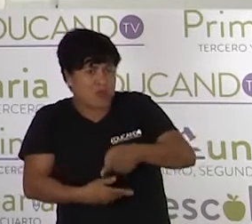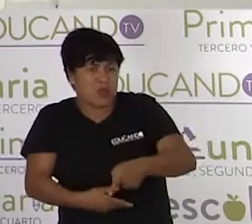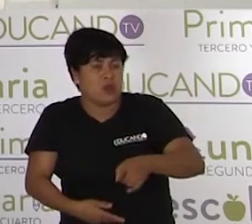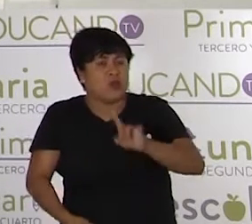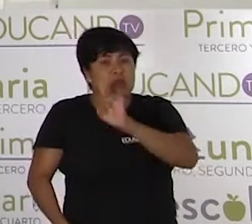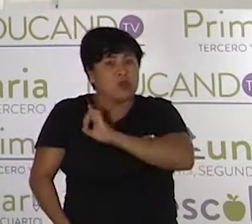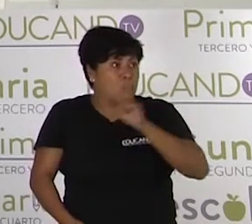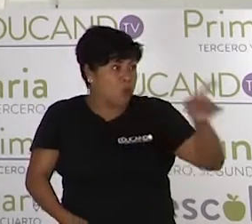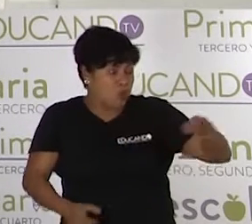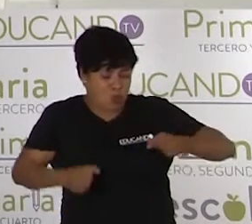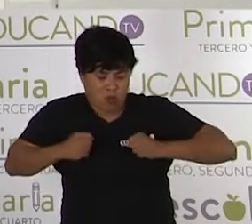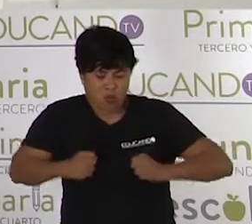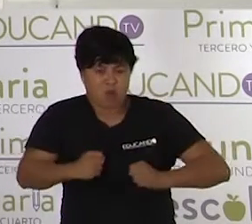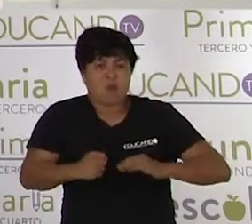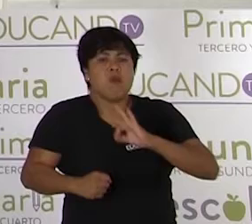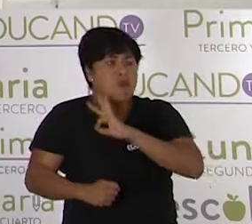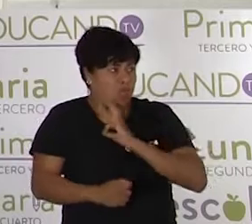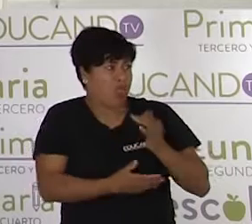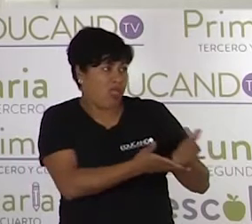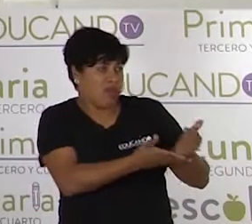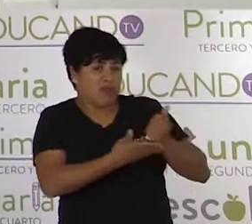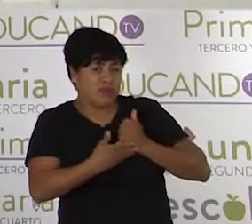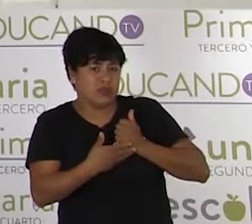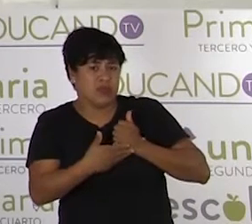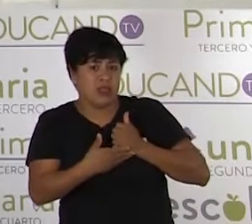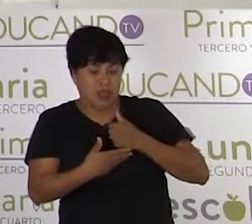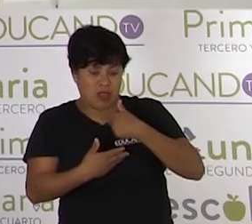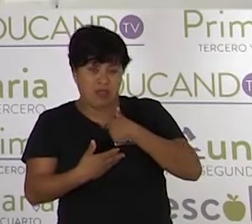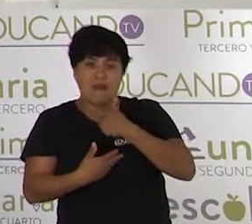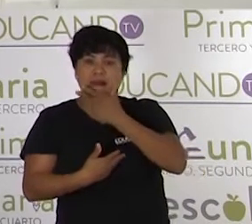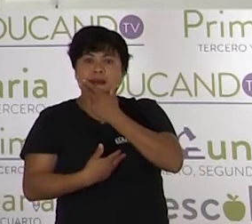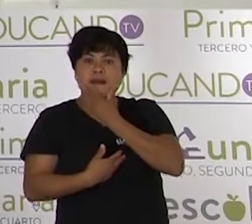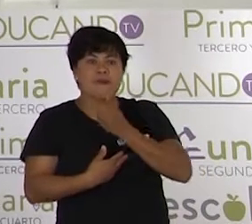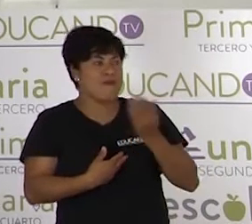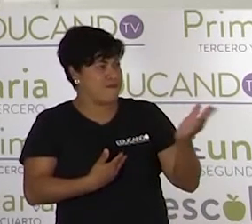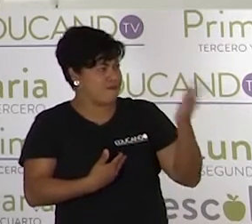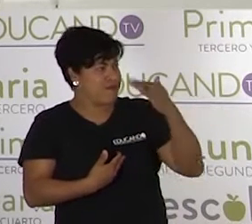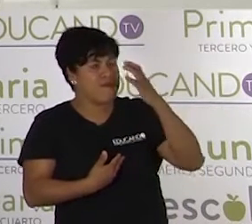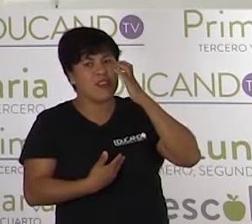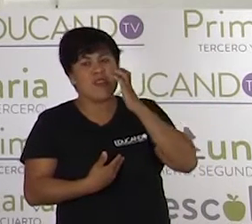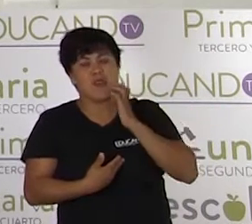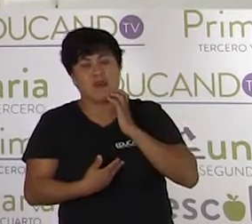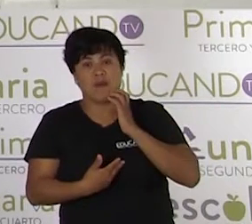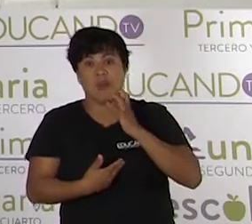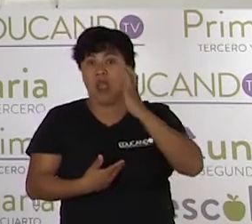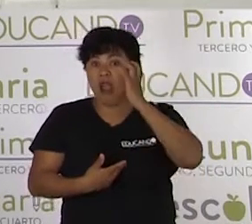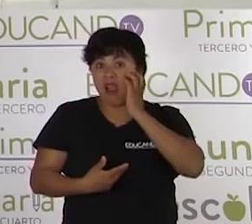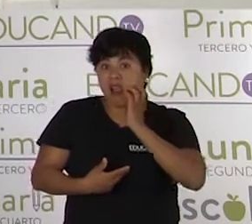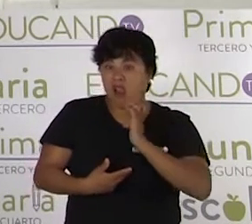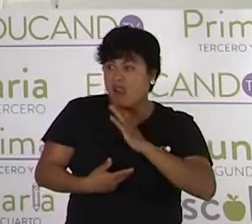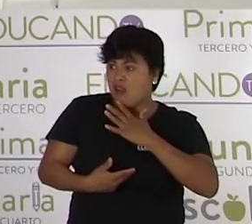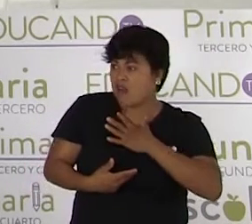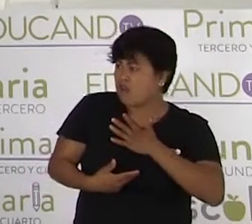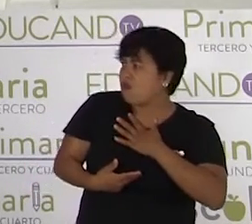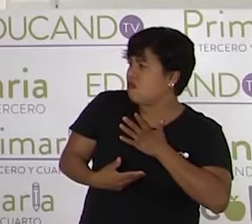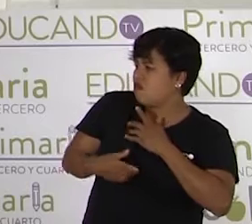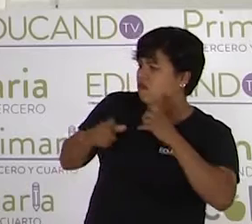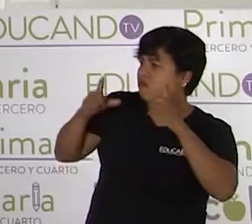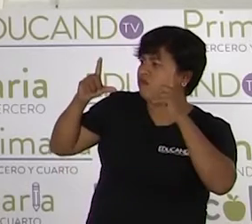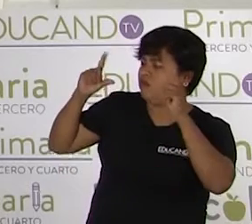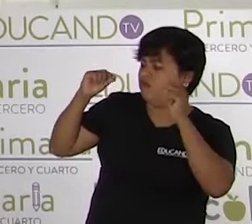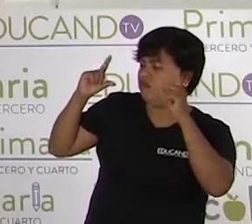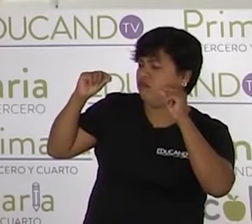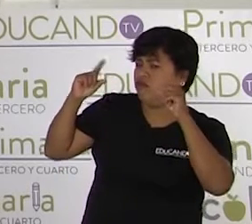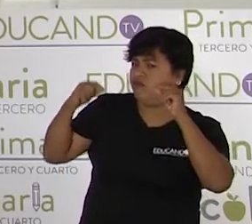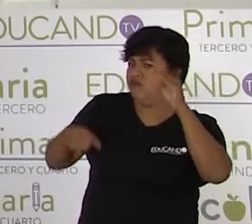Solo con tu fuerza puedes ayudarme, le dijo al león. El león seguía parpadeando